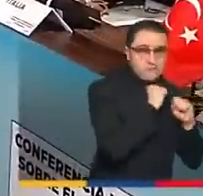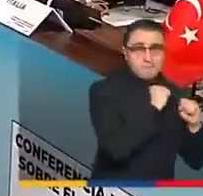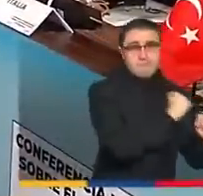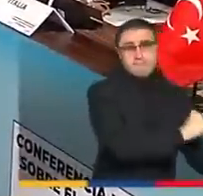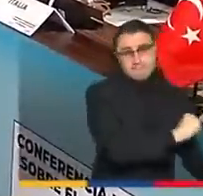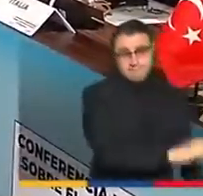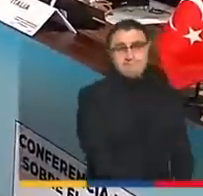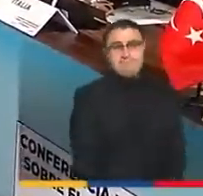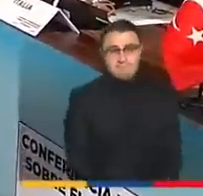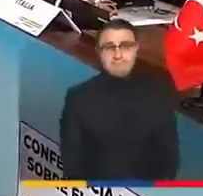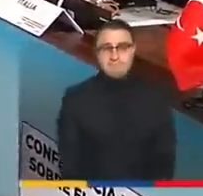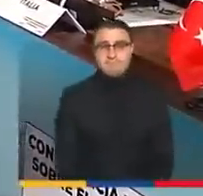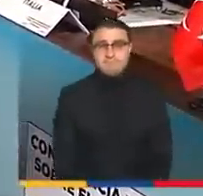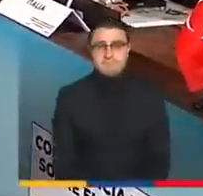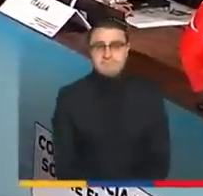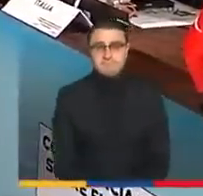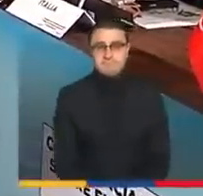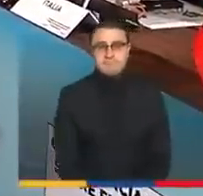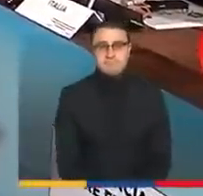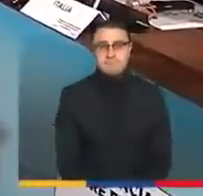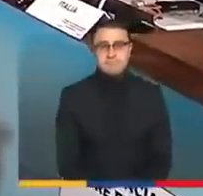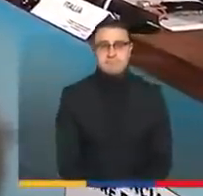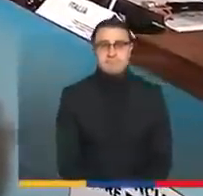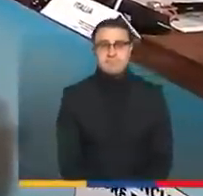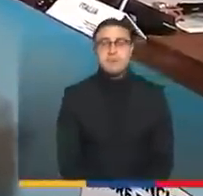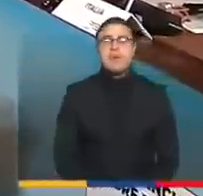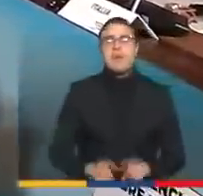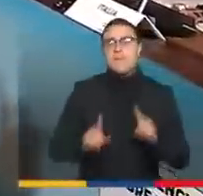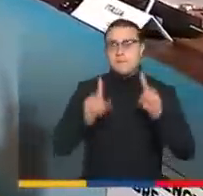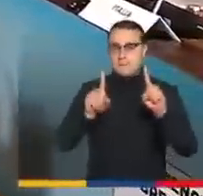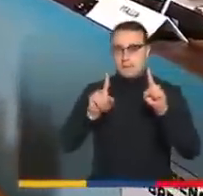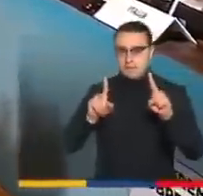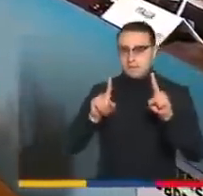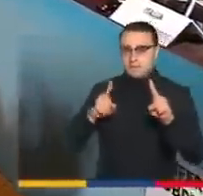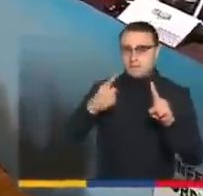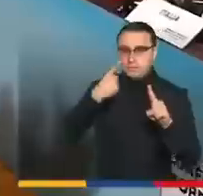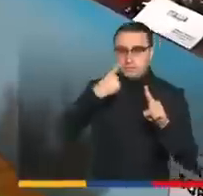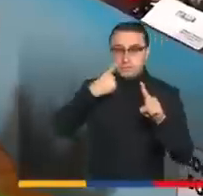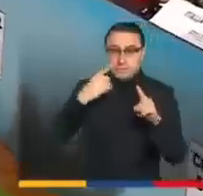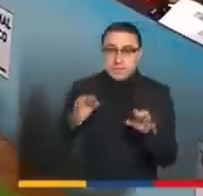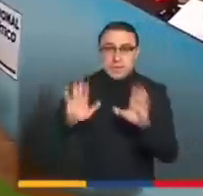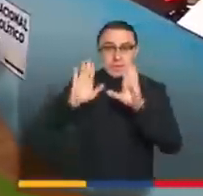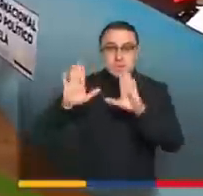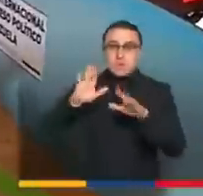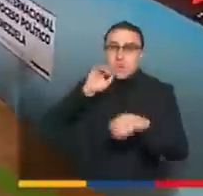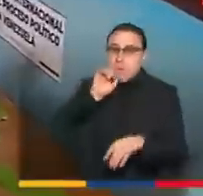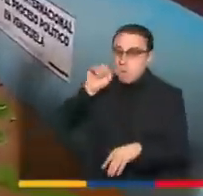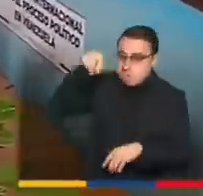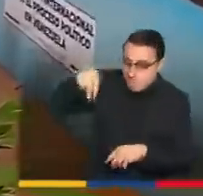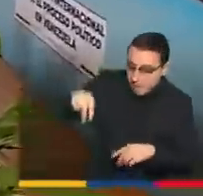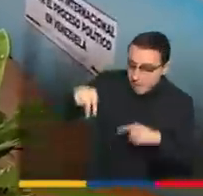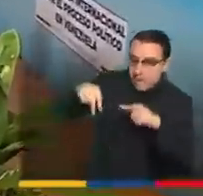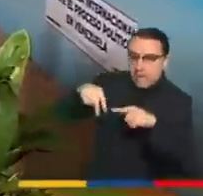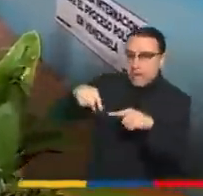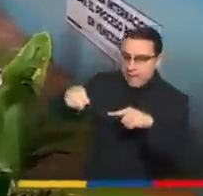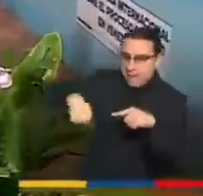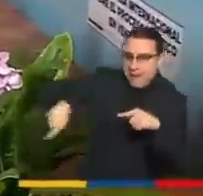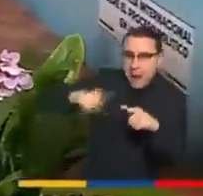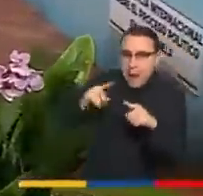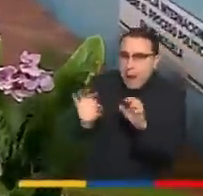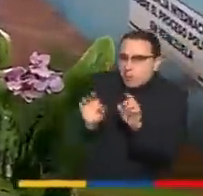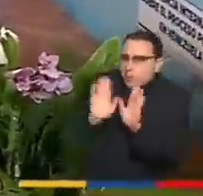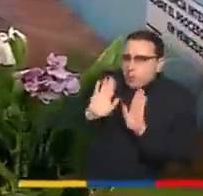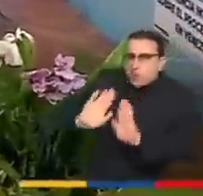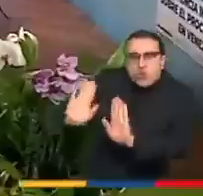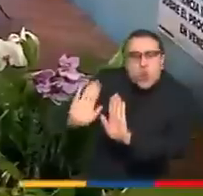hablando, el acto simple que es específico de la humanidad y que es